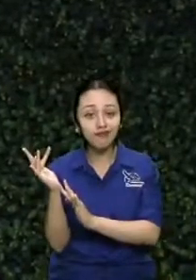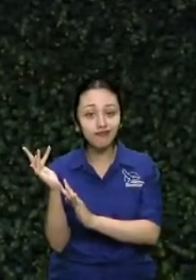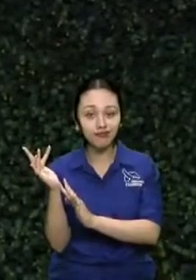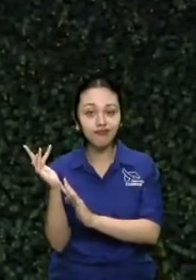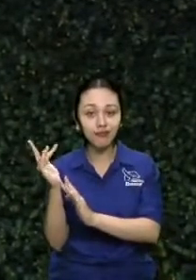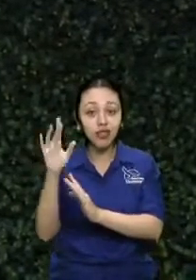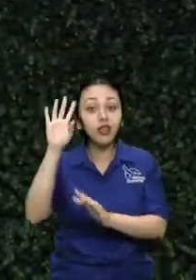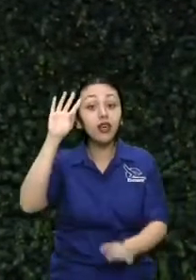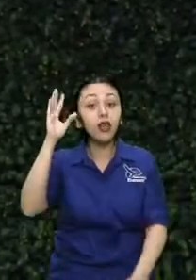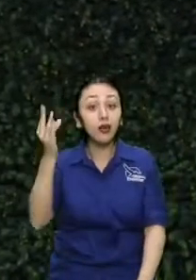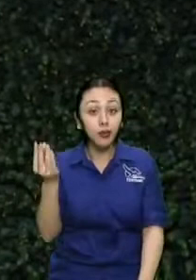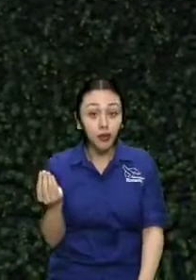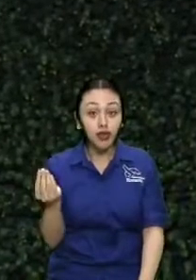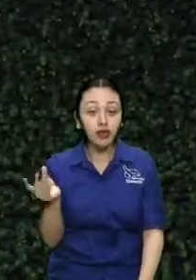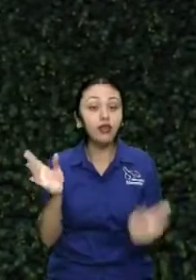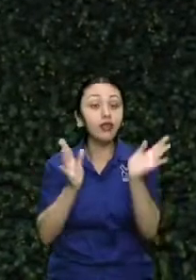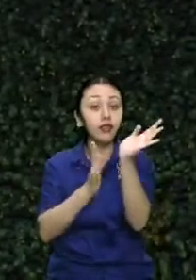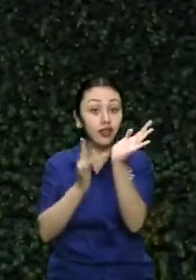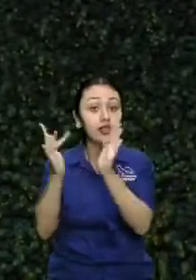Porque Él,